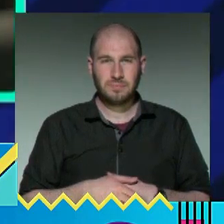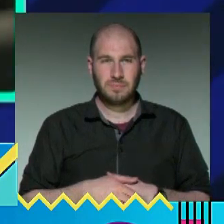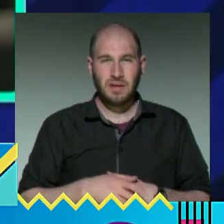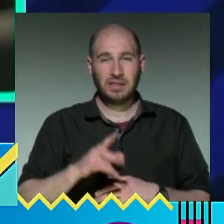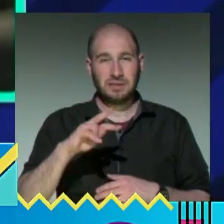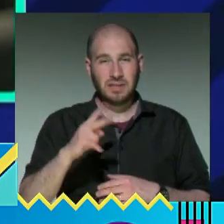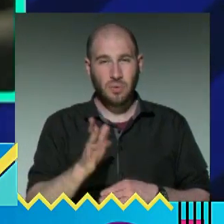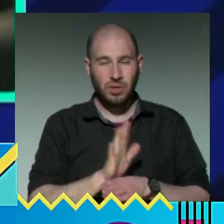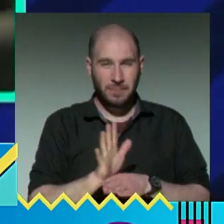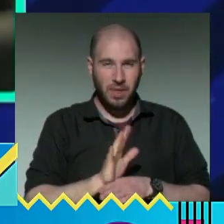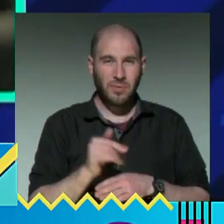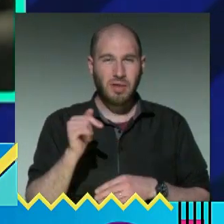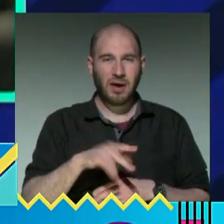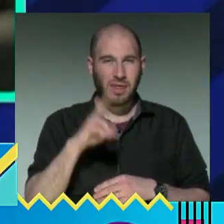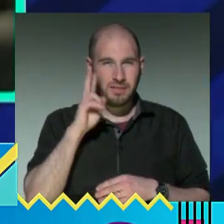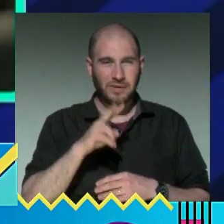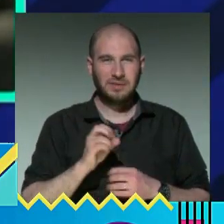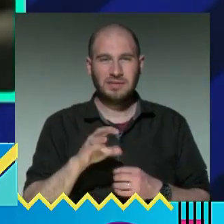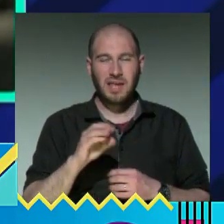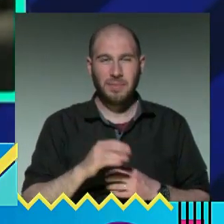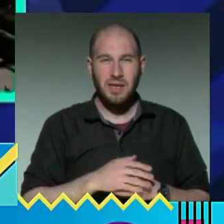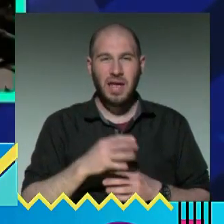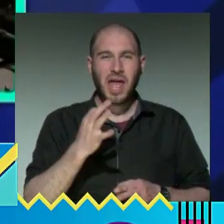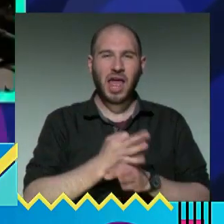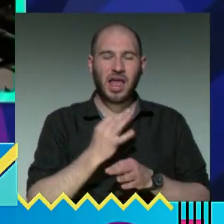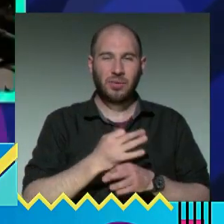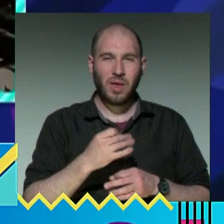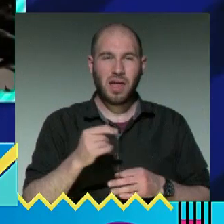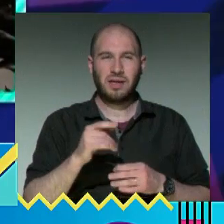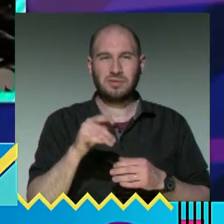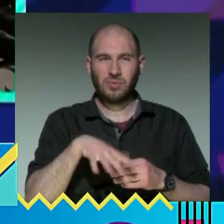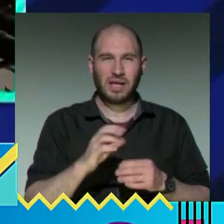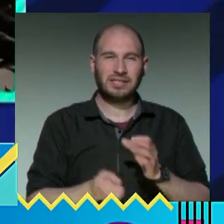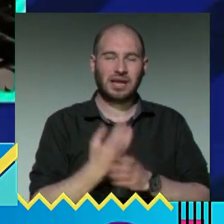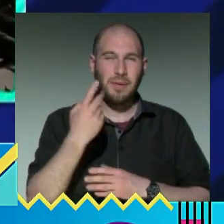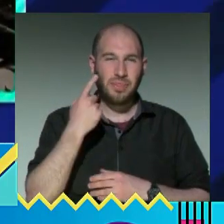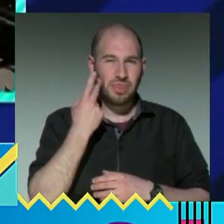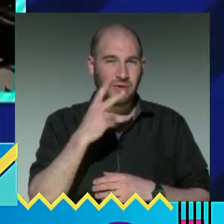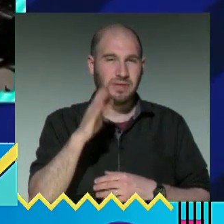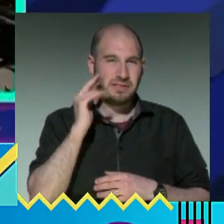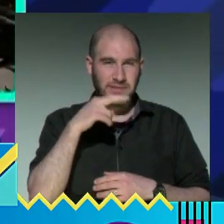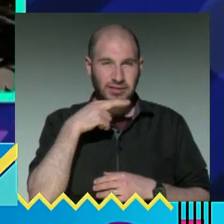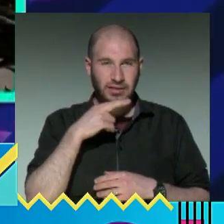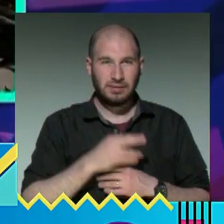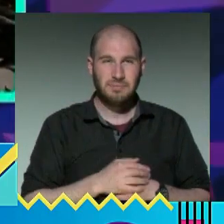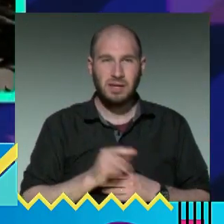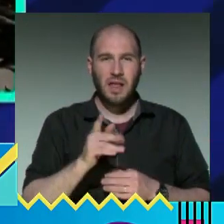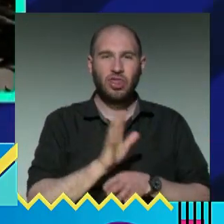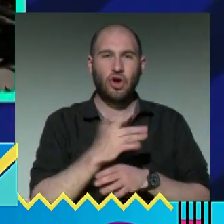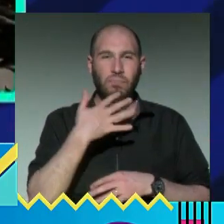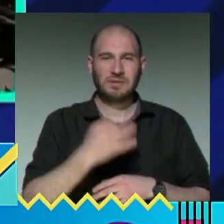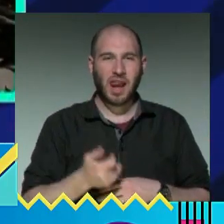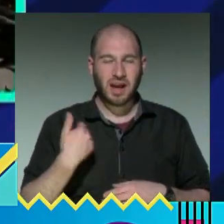La segunda película que vamos a ver se llama La Escuela Trashumante. Fue estrenada en el 2017. Es un